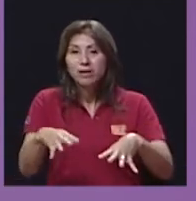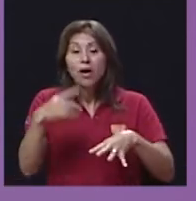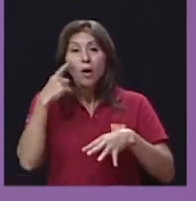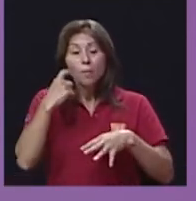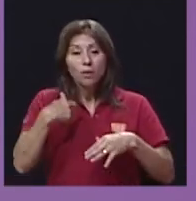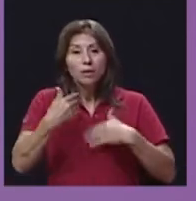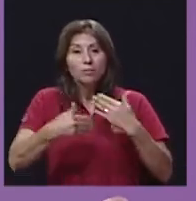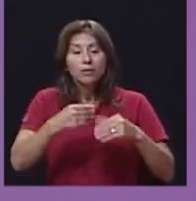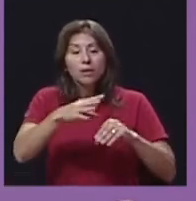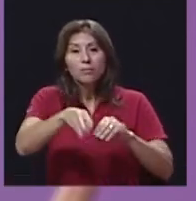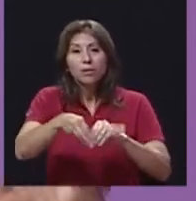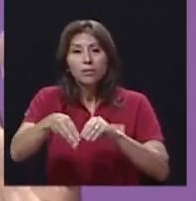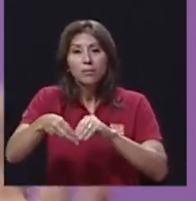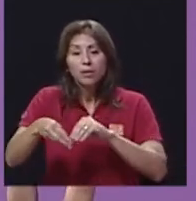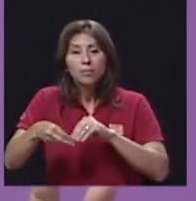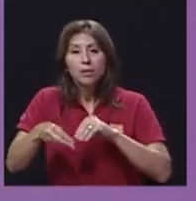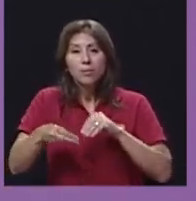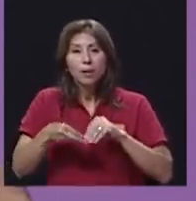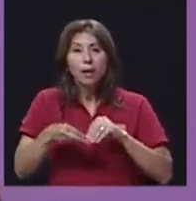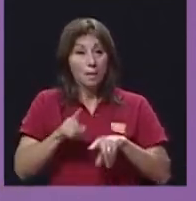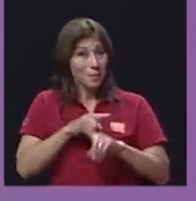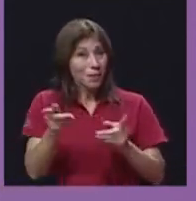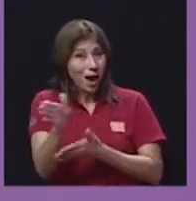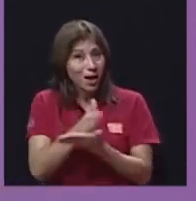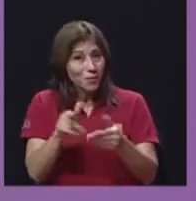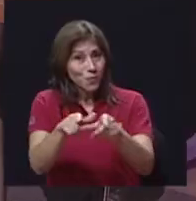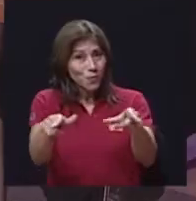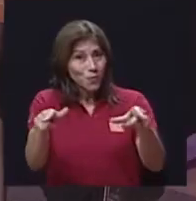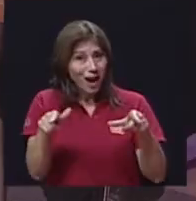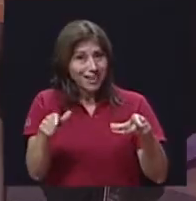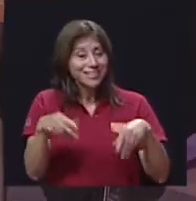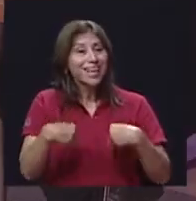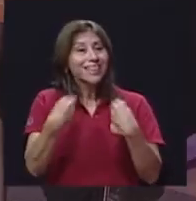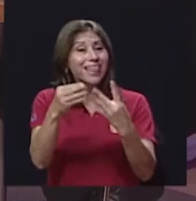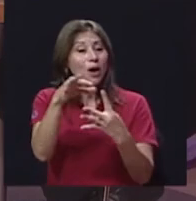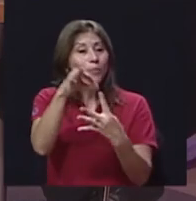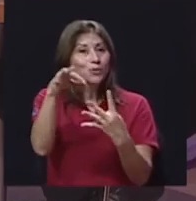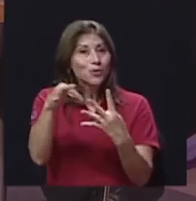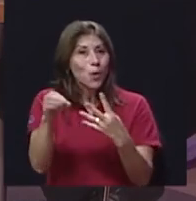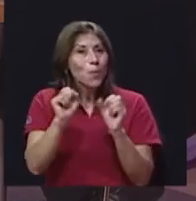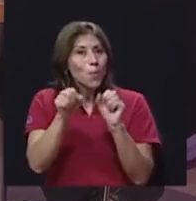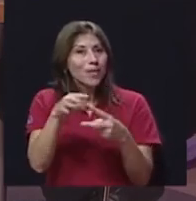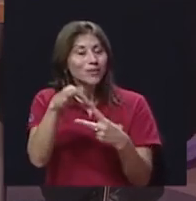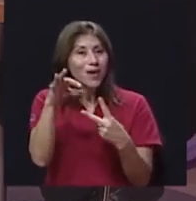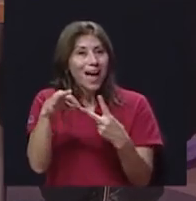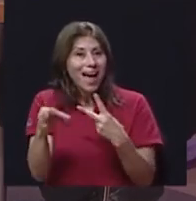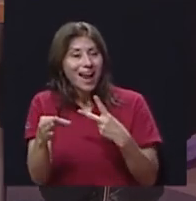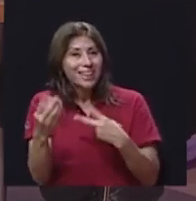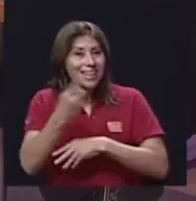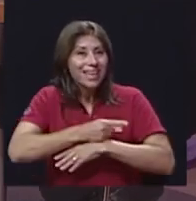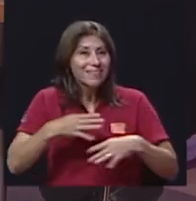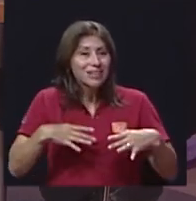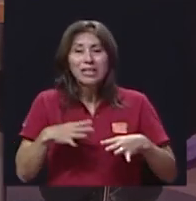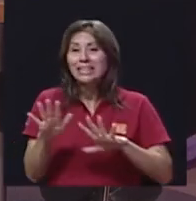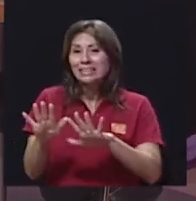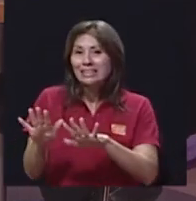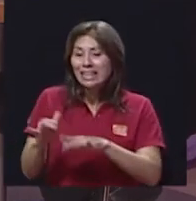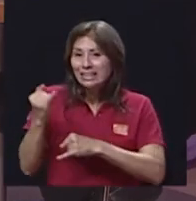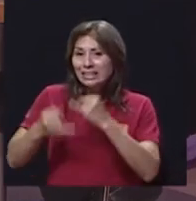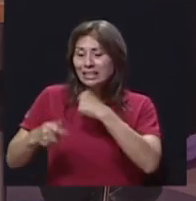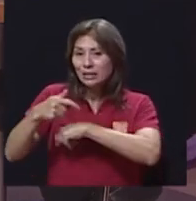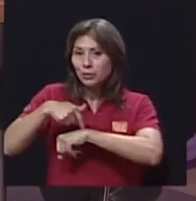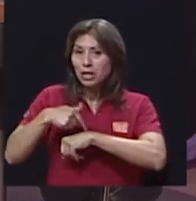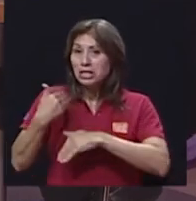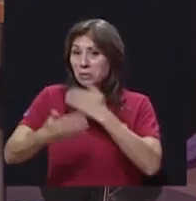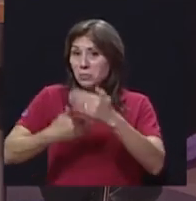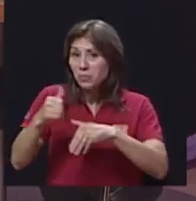y eso es en los lugares donde te dan la opción de día sin salarios no hay otro se nos acabó el tiempo vamos a retomar estos